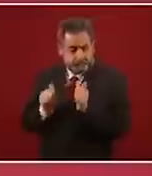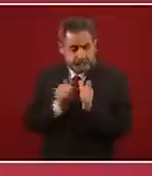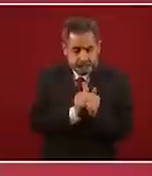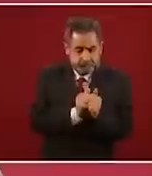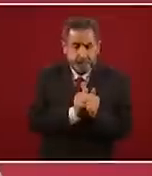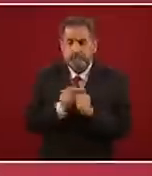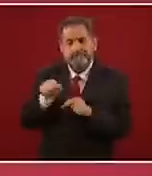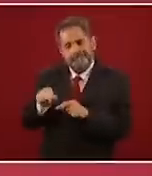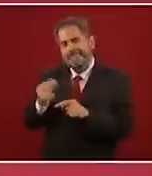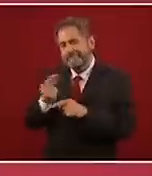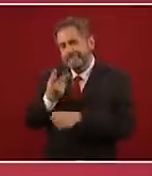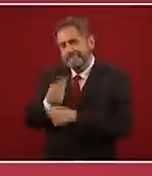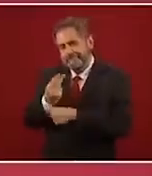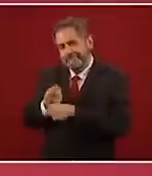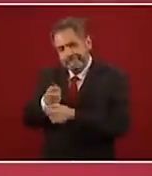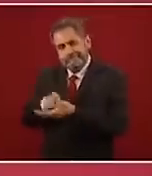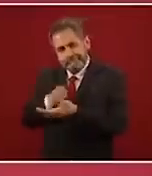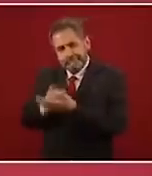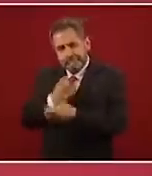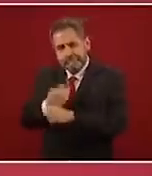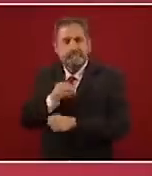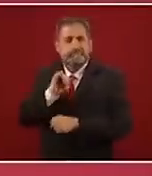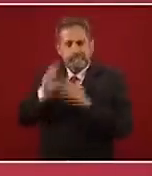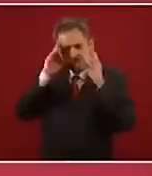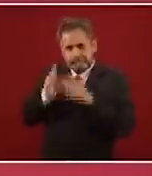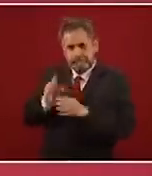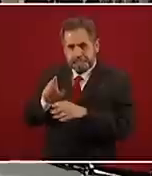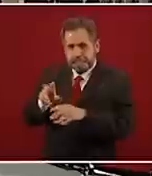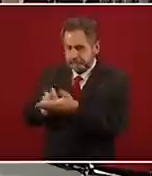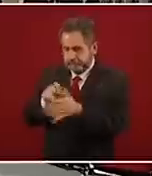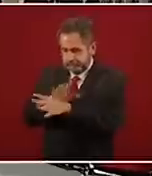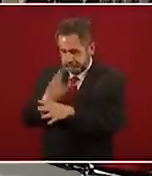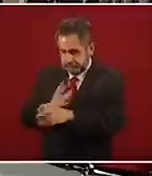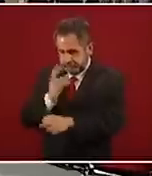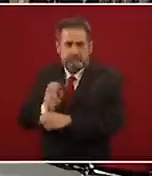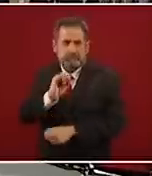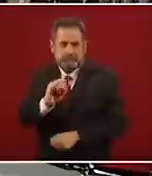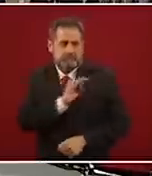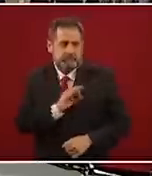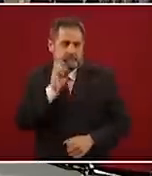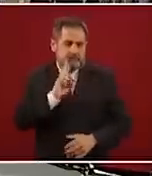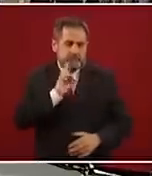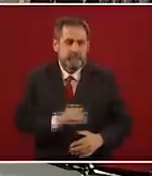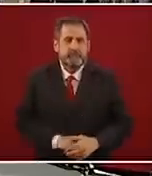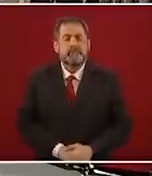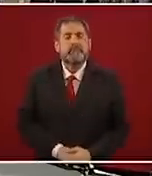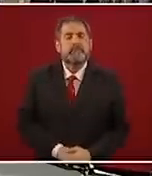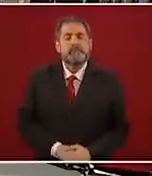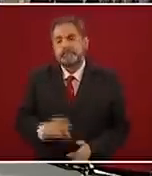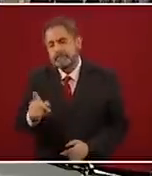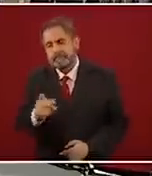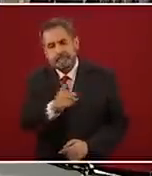necesitan rehabilitación y sí estamos dando prioridad a la posibilidad de rehabilitarlos. Gracias. Por favor, aquí y allá.